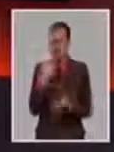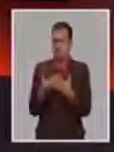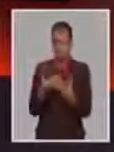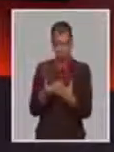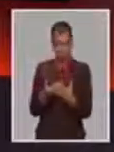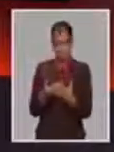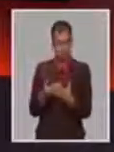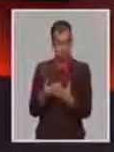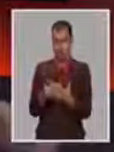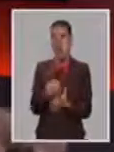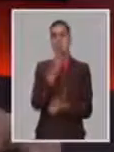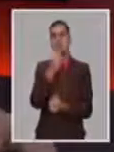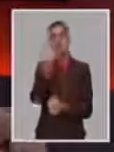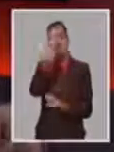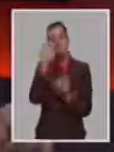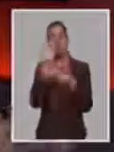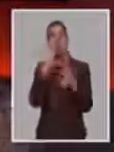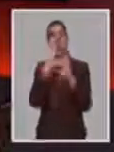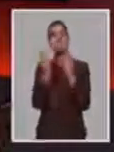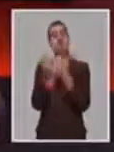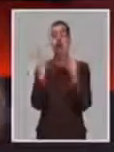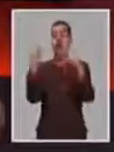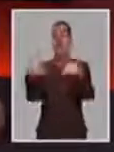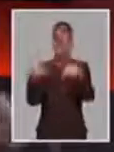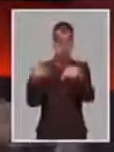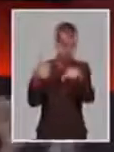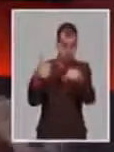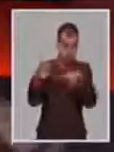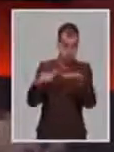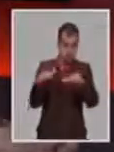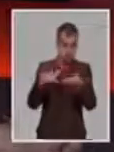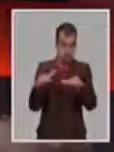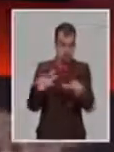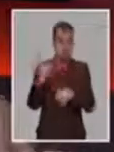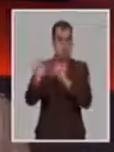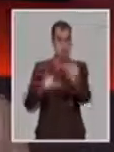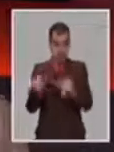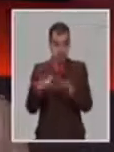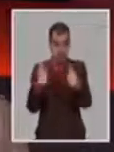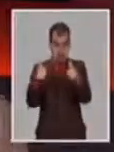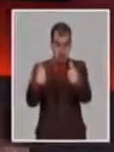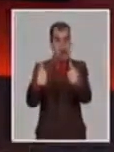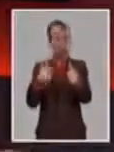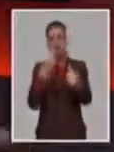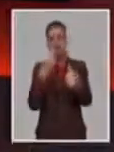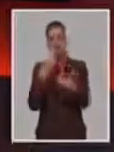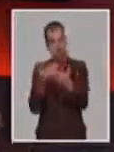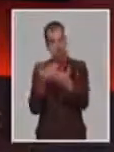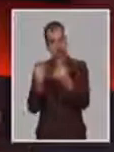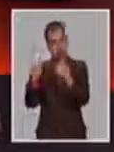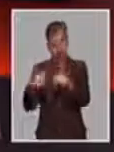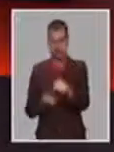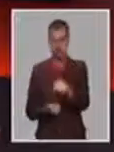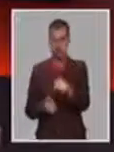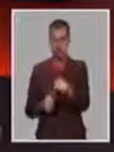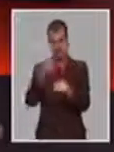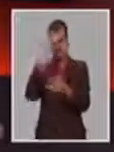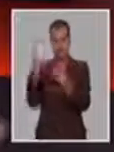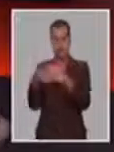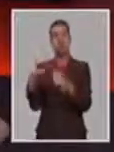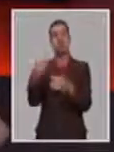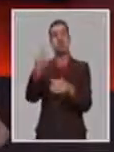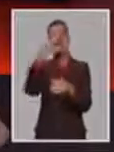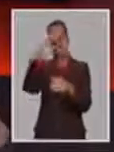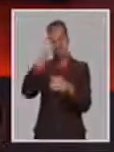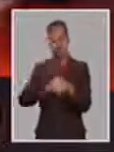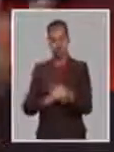de instituciones de la atención primaria que cumplan con los estándares de preparación del personal y de buenas prácticas, como fue la Clínica 1 de la